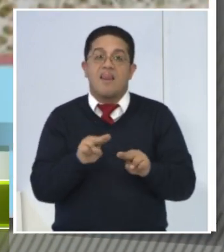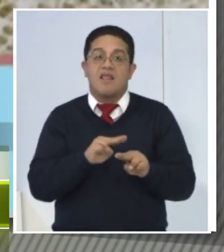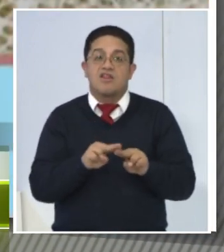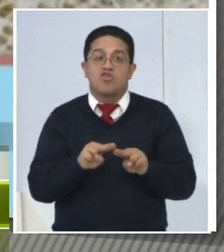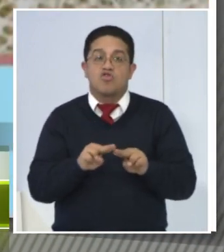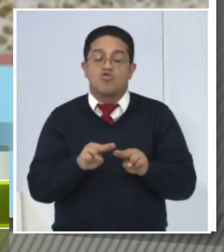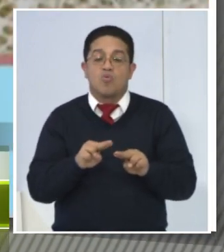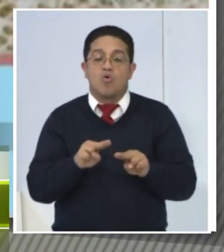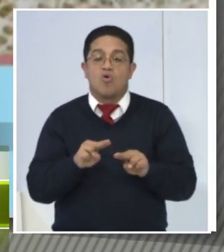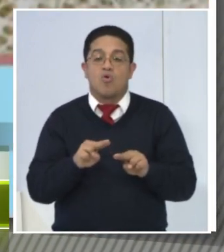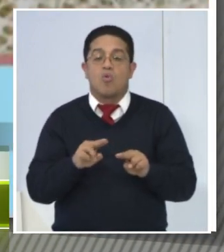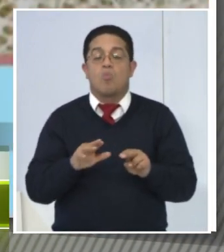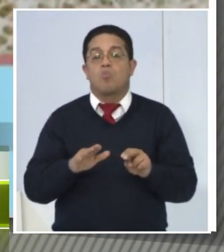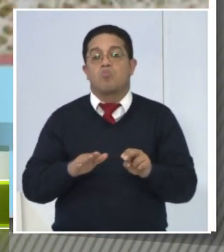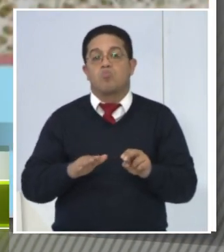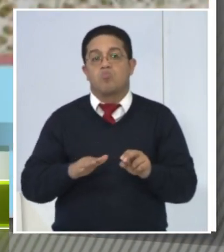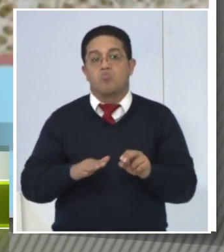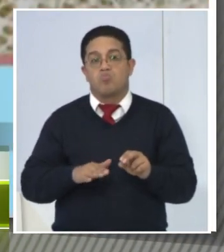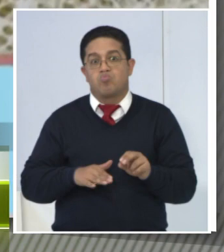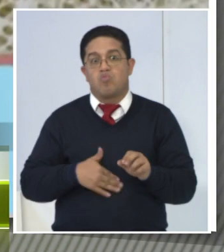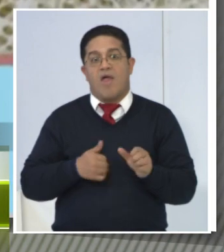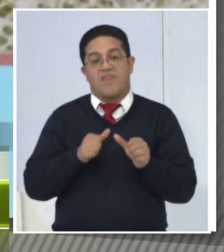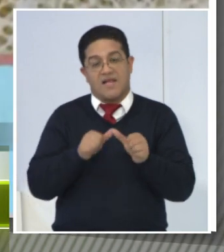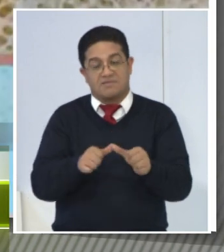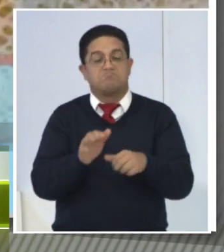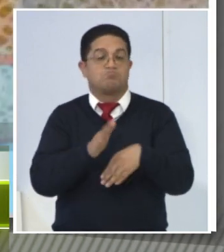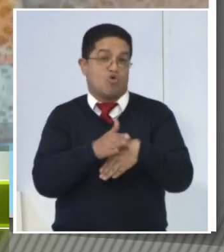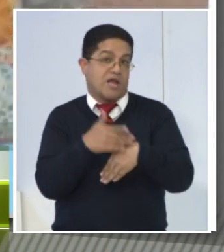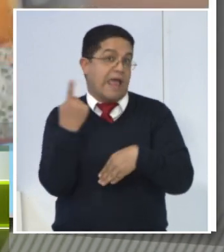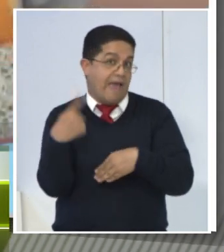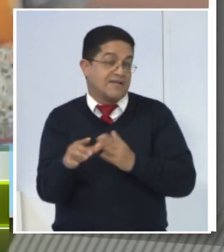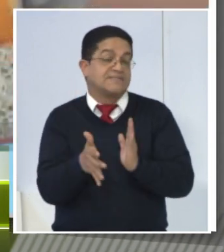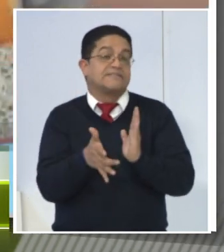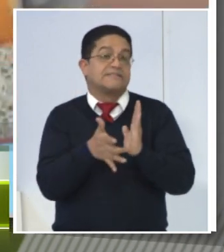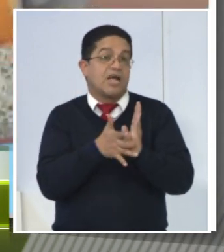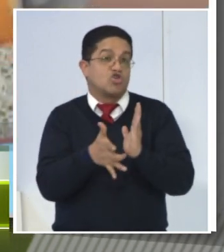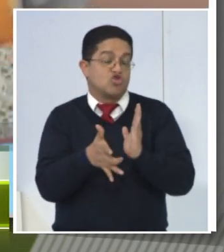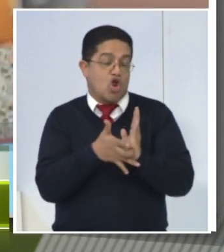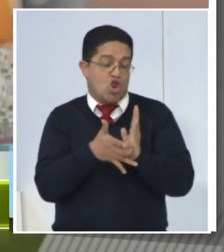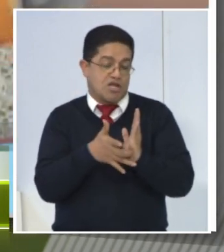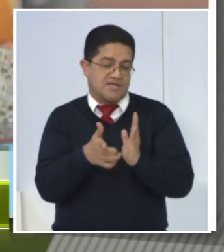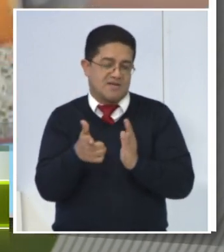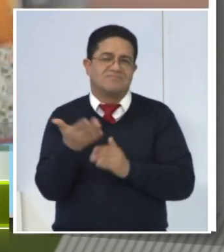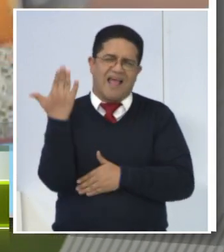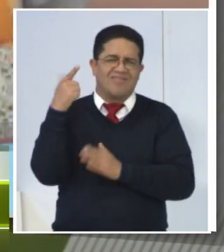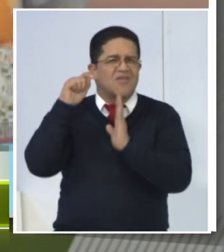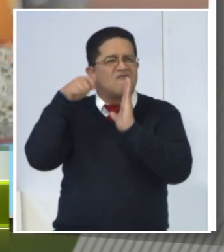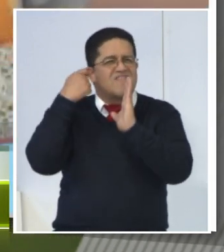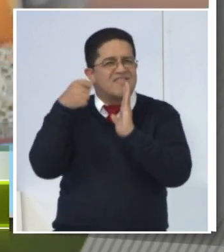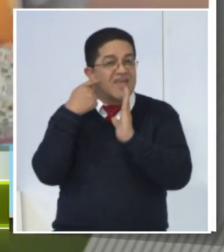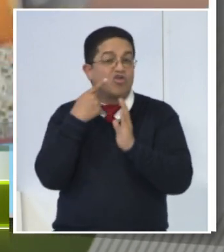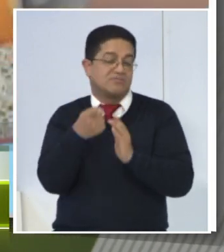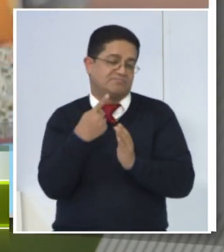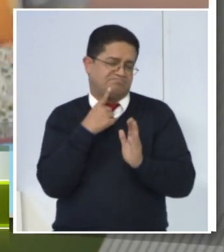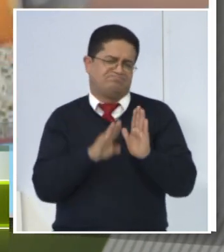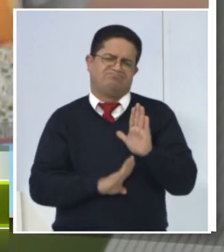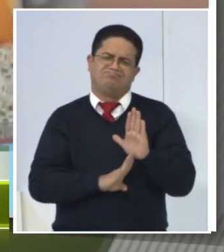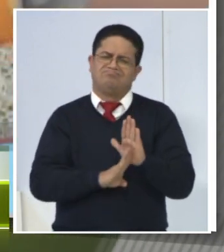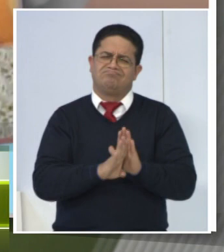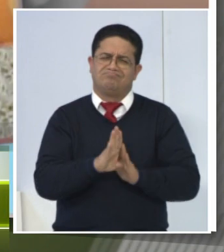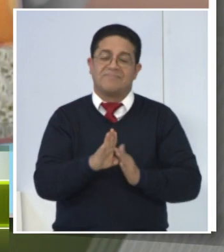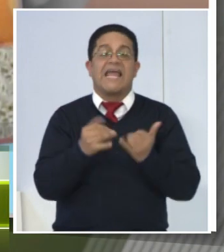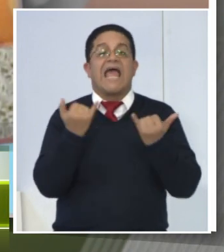pueda quedarse con este problema, ya que la tecnología, como estábamos viendo en el segmento anterior, está muy avanzada. De hecho,